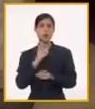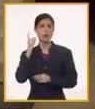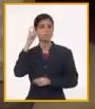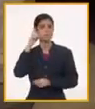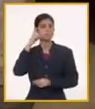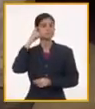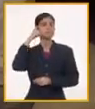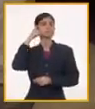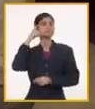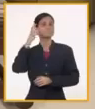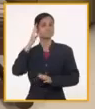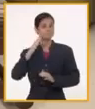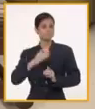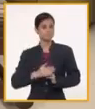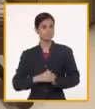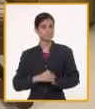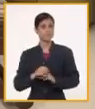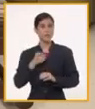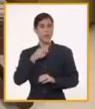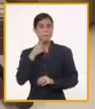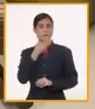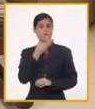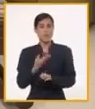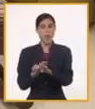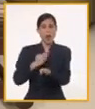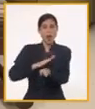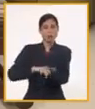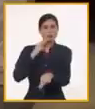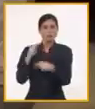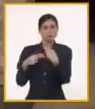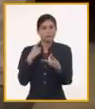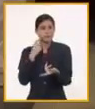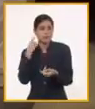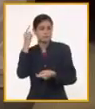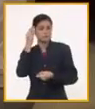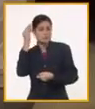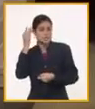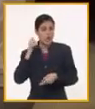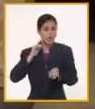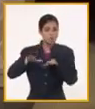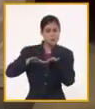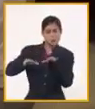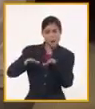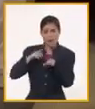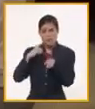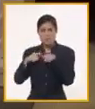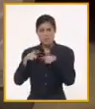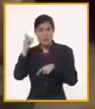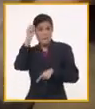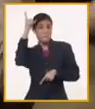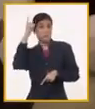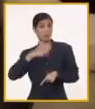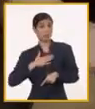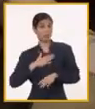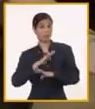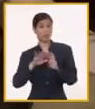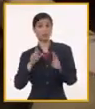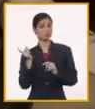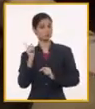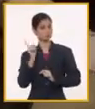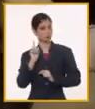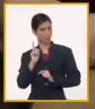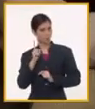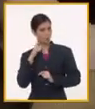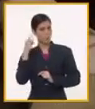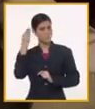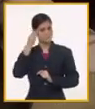tenía como siempre, ¿no? Él todo lo tiene previsto. A largo plazo. Sí, él lo tiene previsto. No es que se lo inventó de un día para otro, pero no tenía con qué